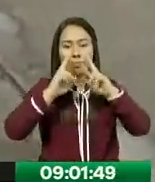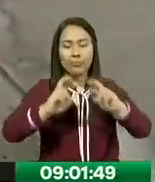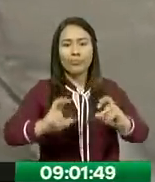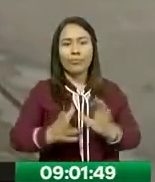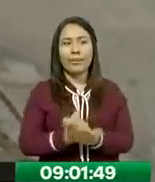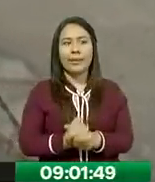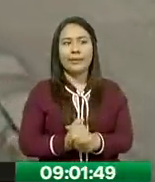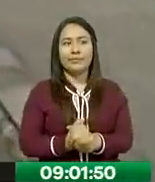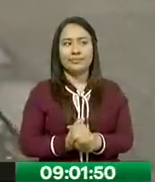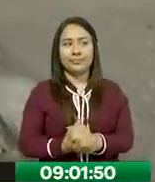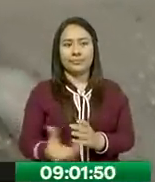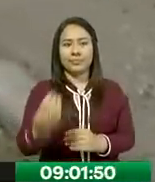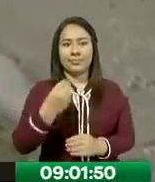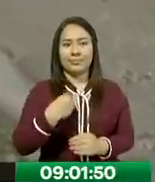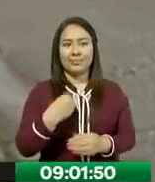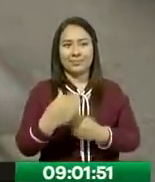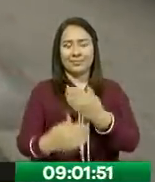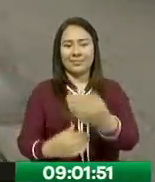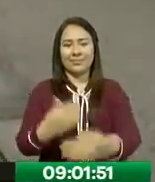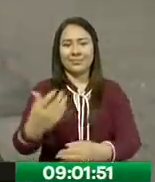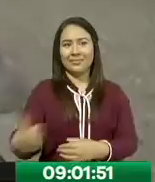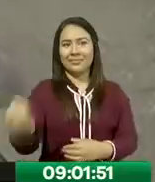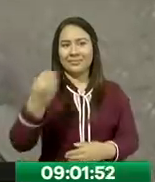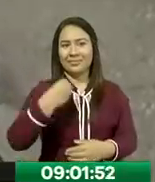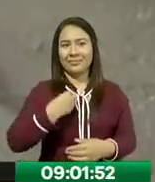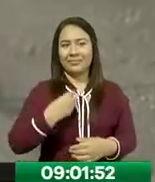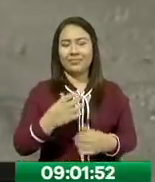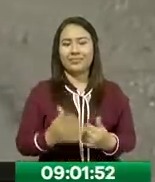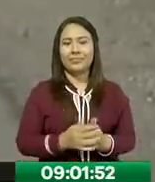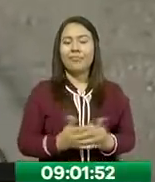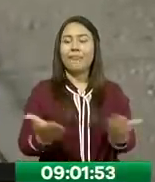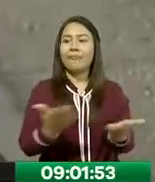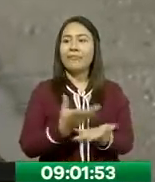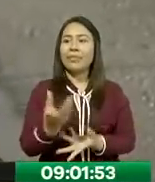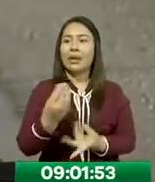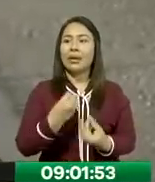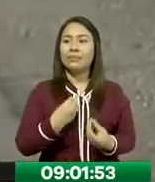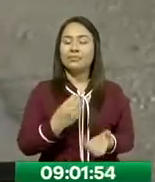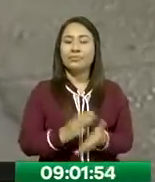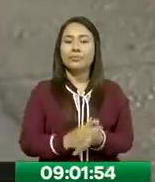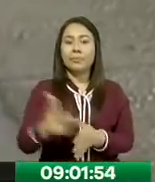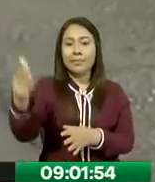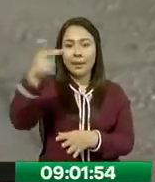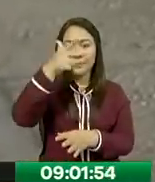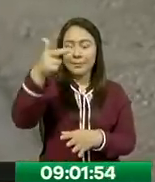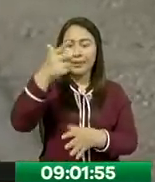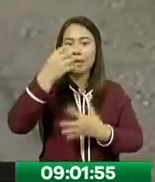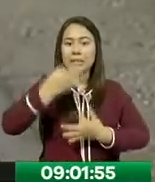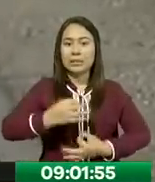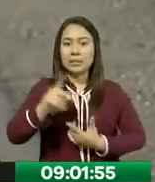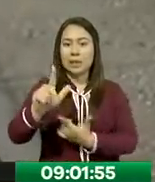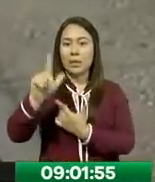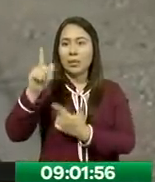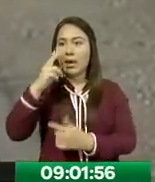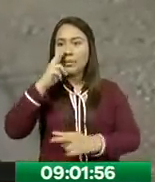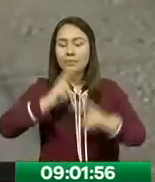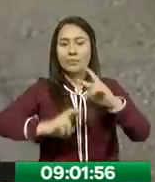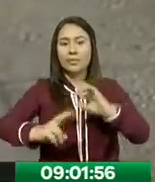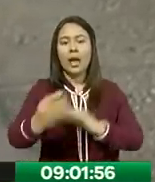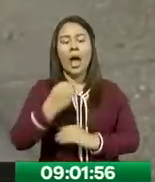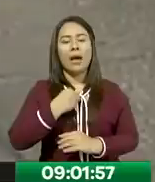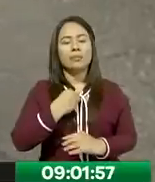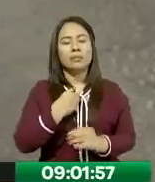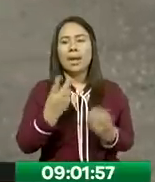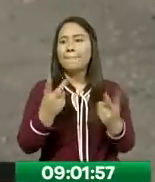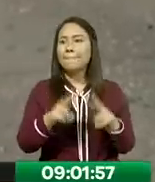los antisociales y que pudimos nosotros captar a través de los videos de seguridad que existen en esta zona, las cámaras